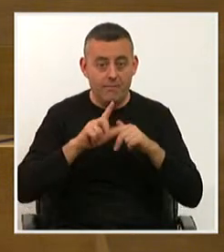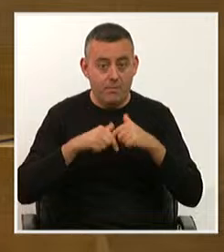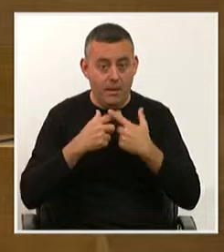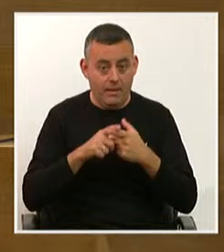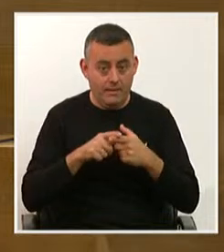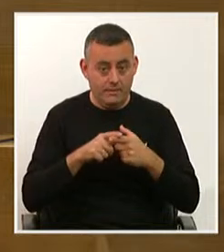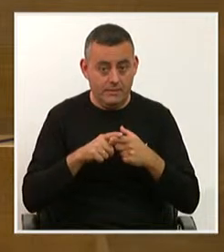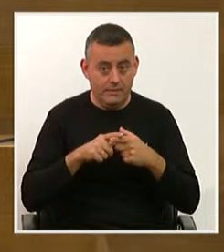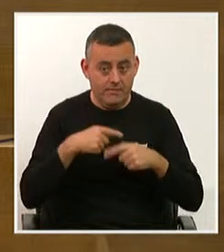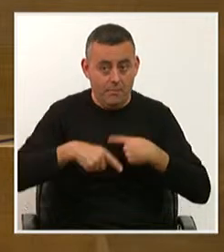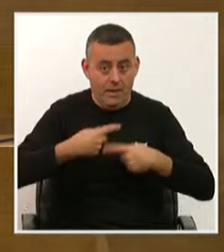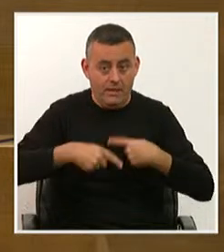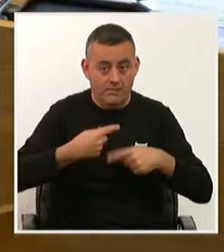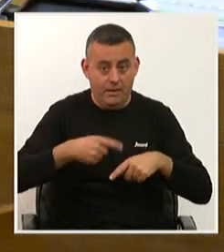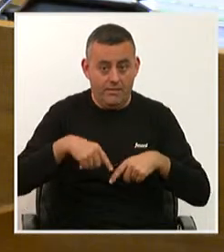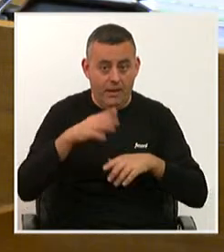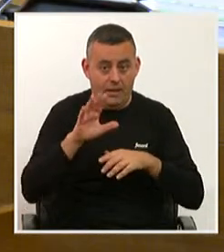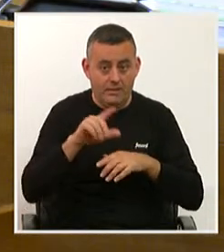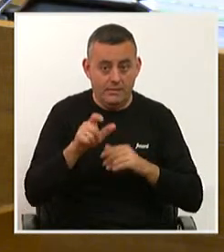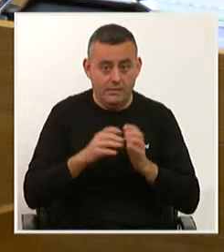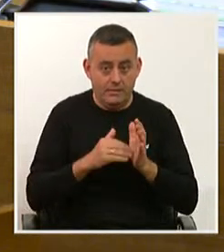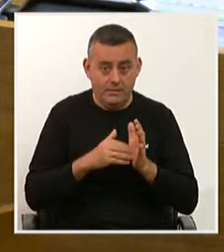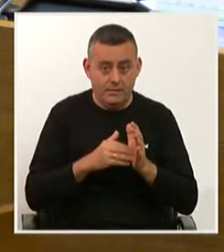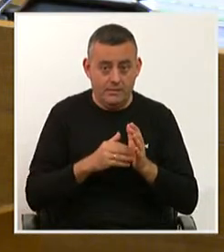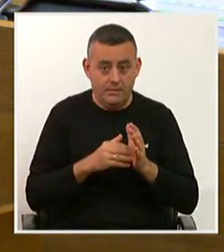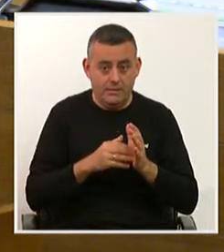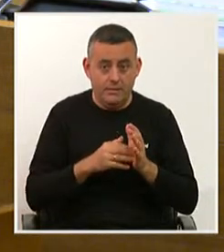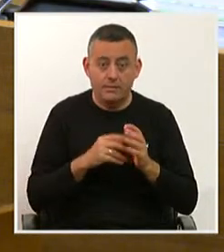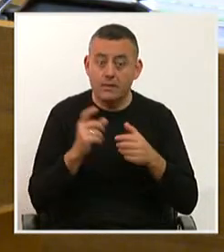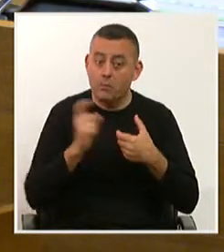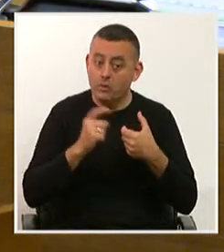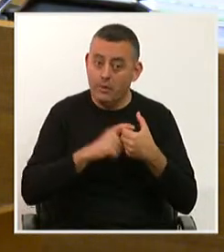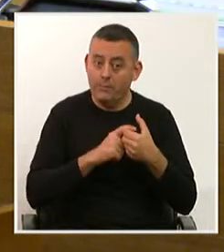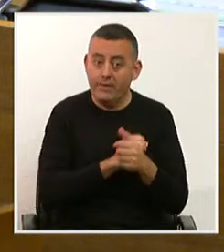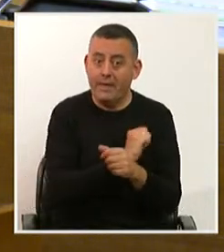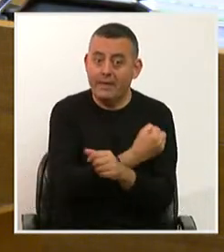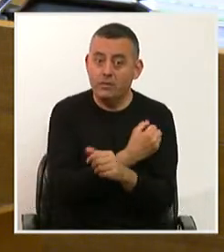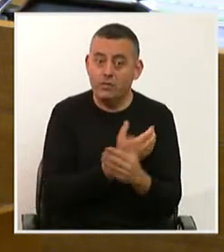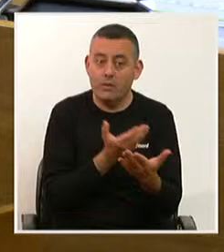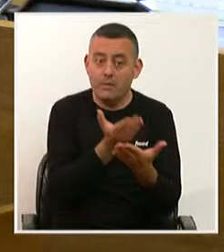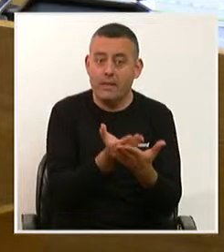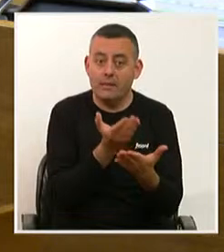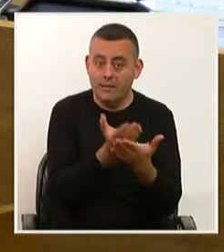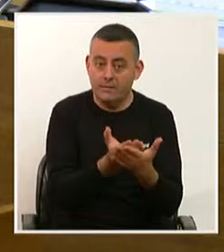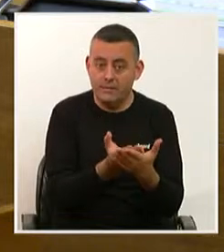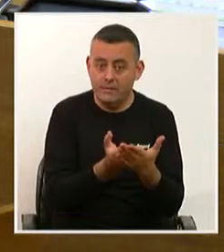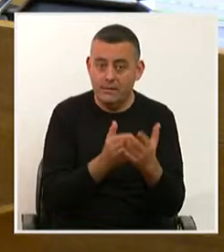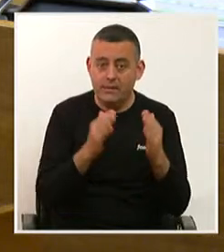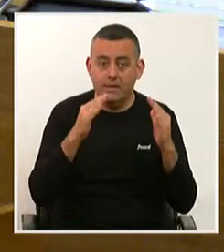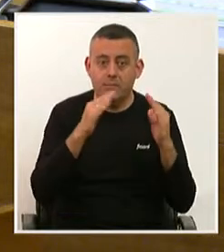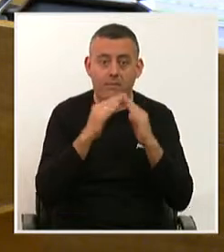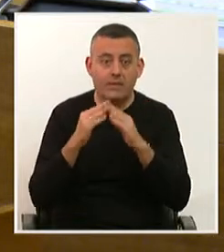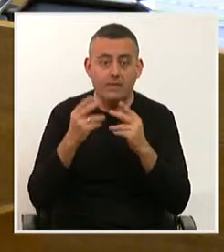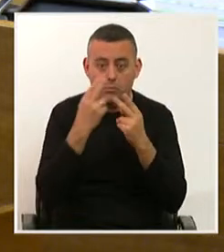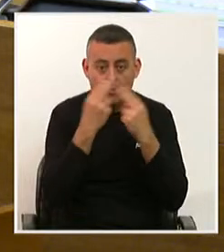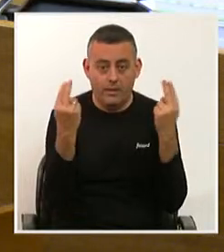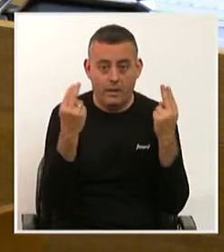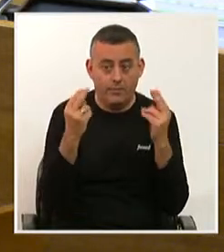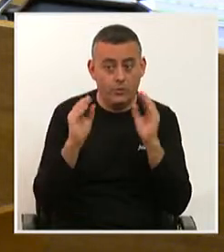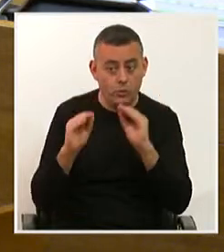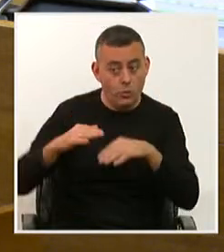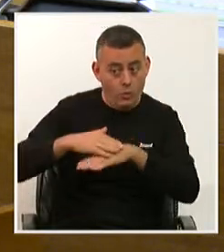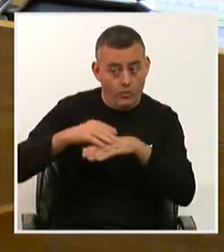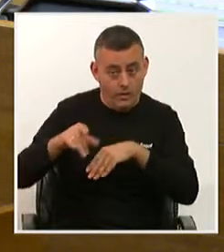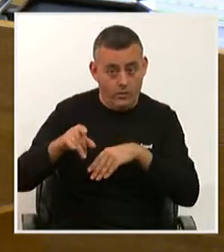27000 Se apuntaban y se inscribían al registro de demandantes de vivienda pública en esta comunidad 27000 de carne y